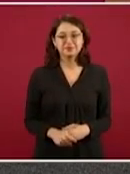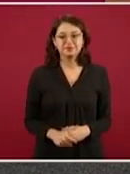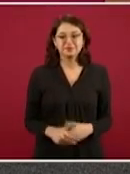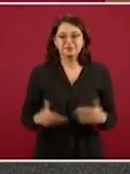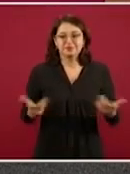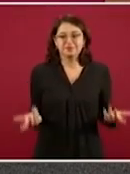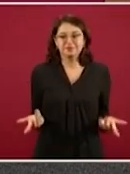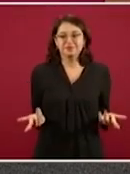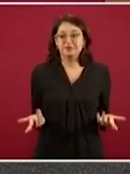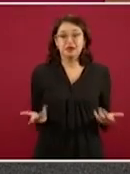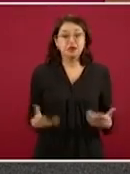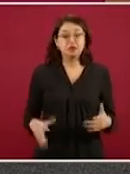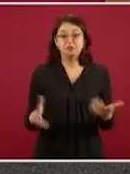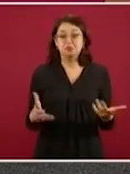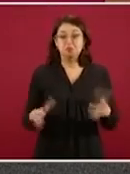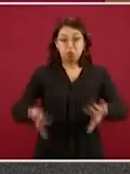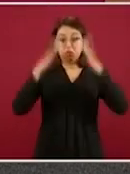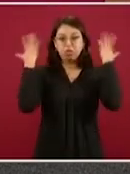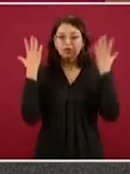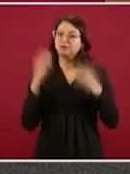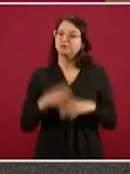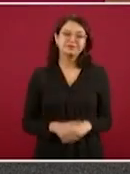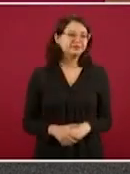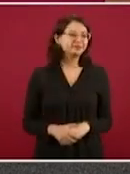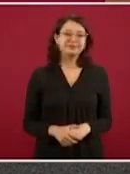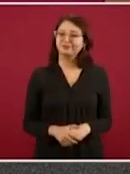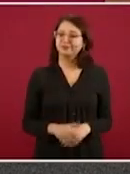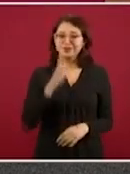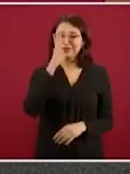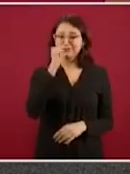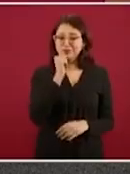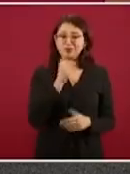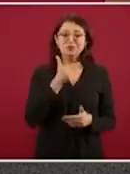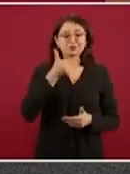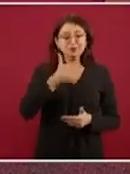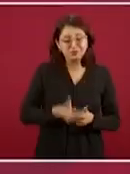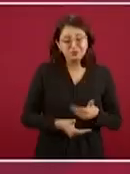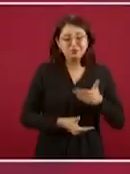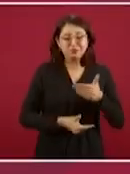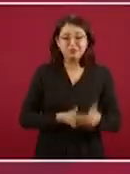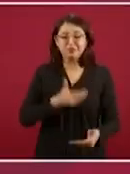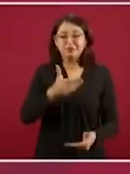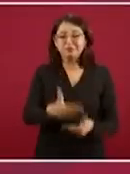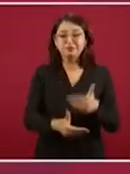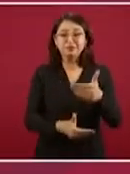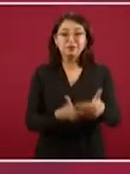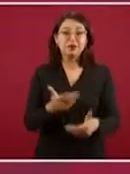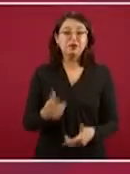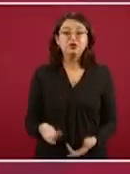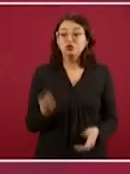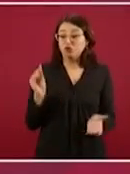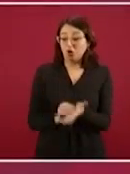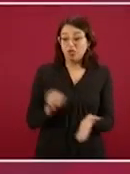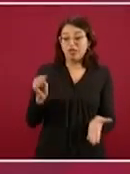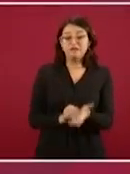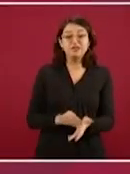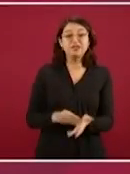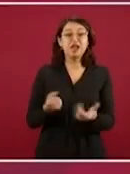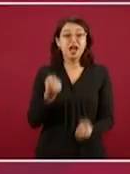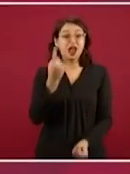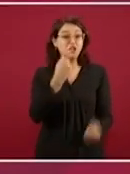Entonces son procesos, a veces que brota el racismo, el clasismo.